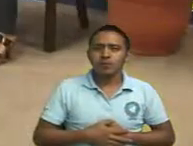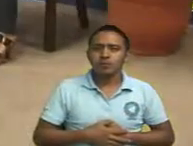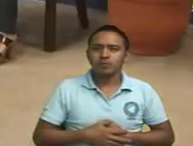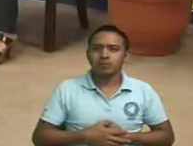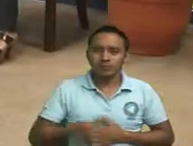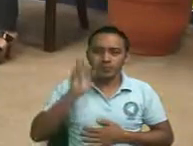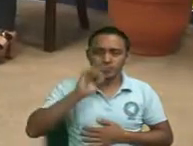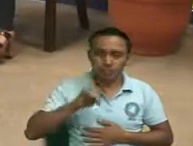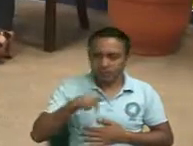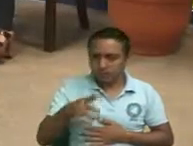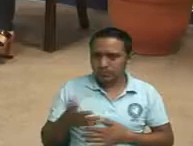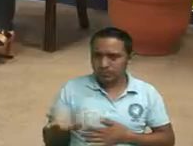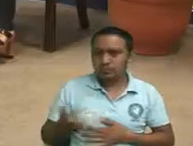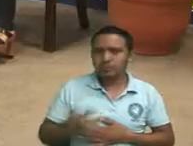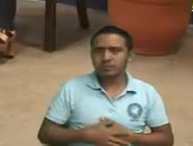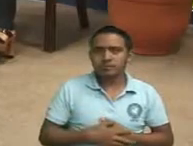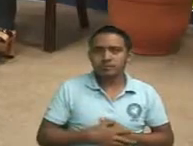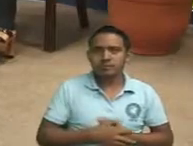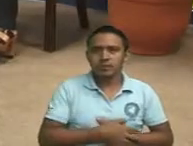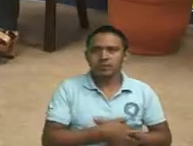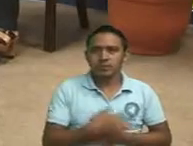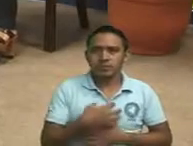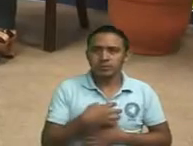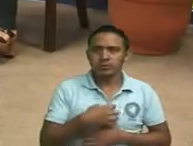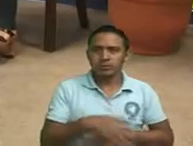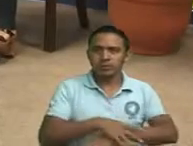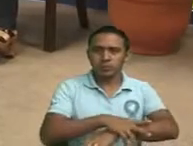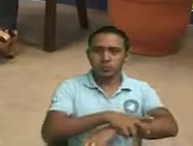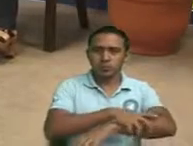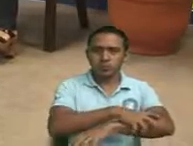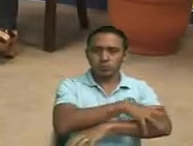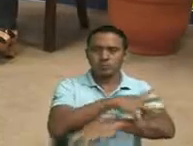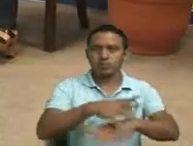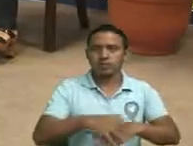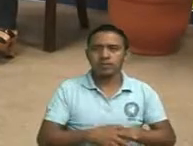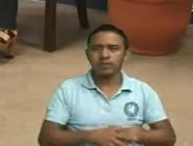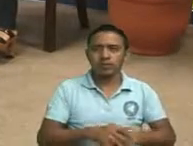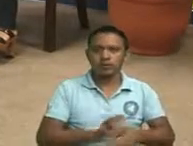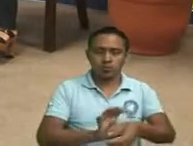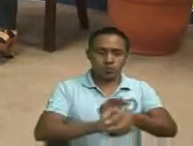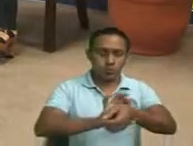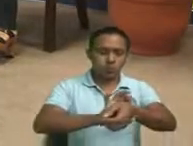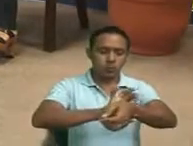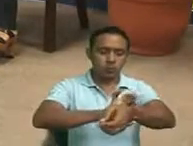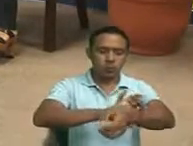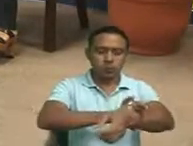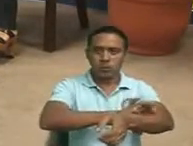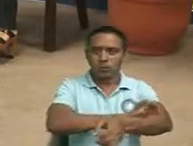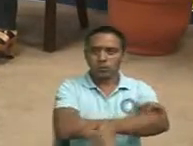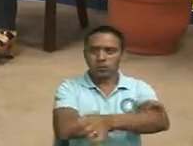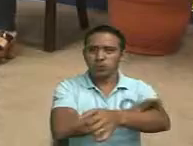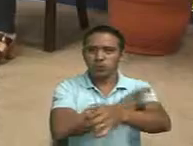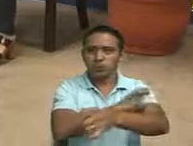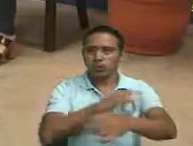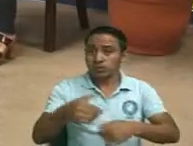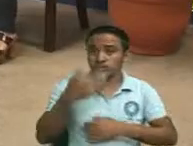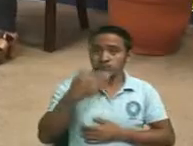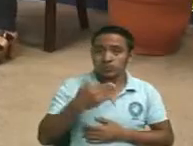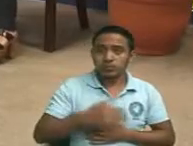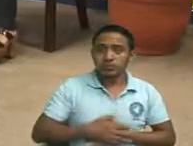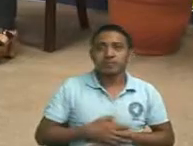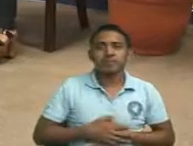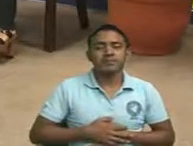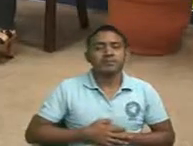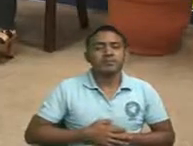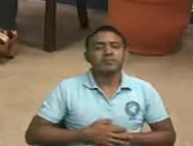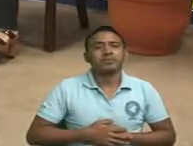se le mira pues la piel, la estiradita. Sí, los rollitos en los brazos, en las piernas. Esto sí. Es bueno. ¿O es